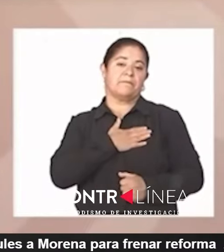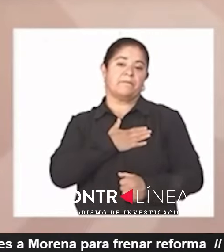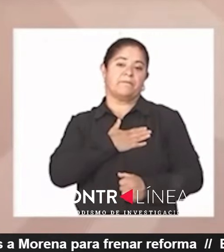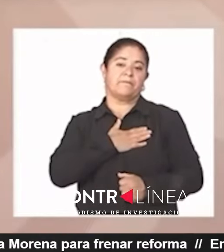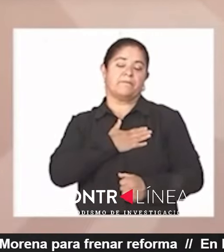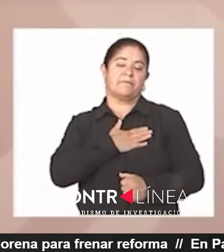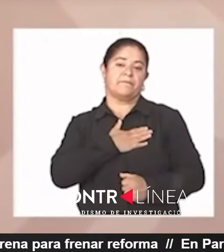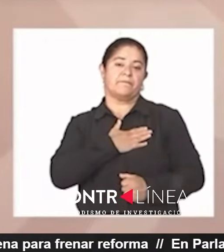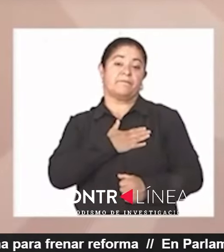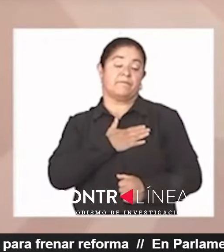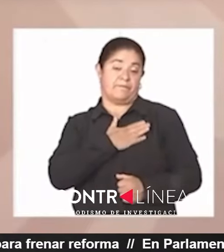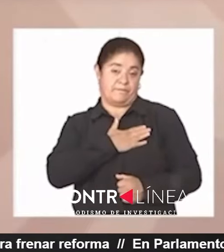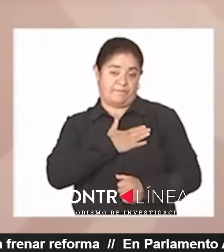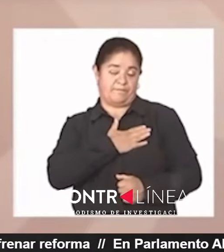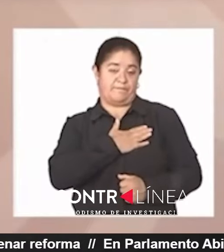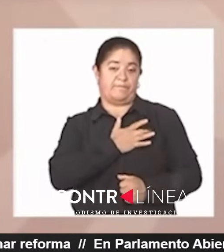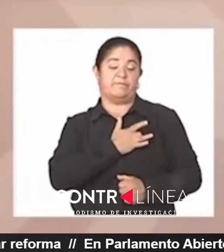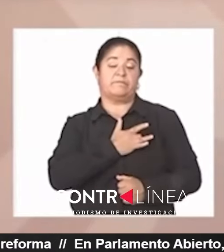Para mí,